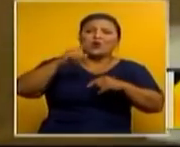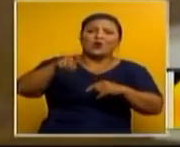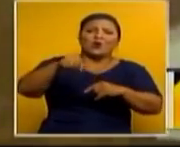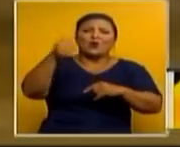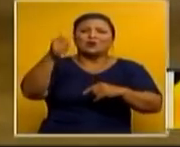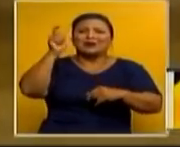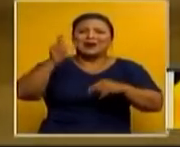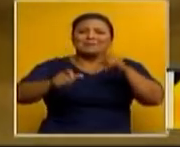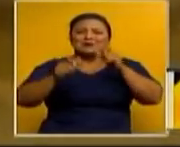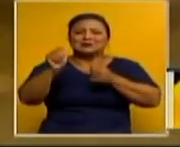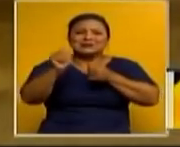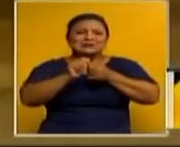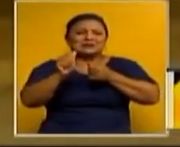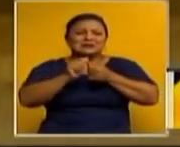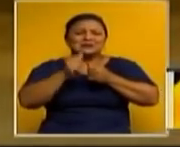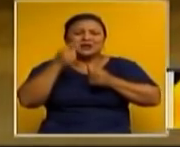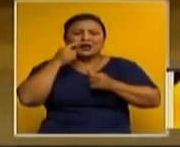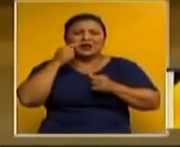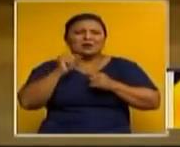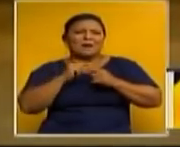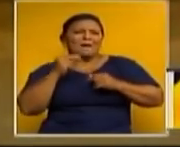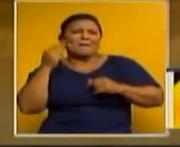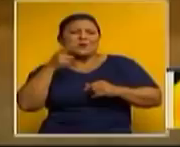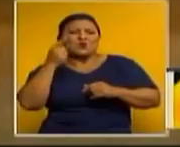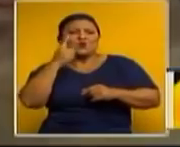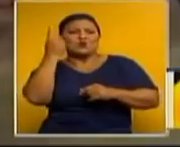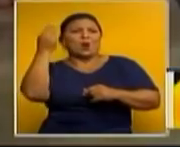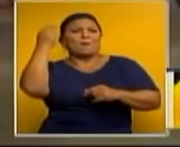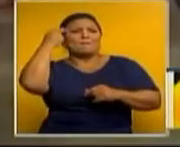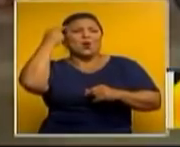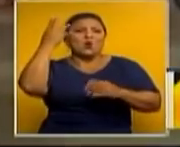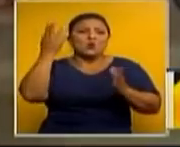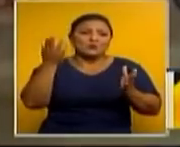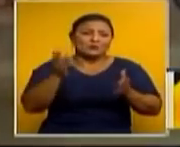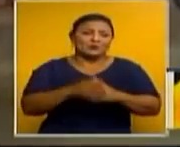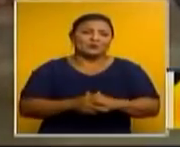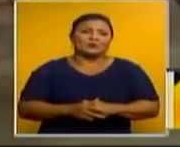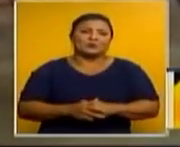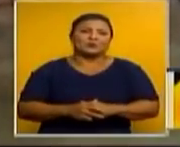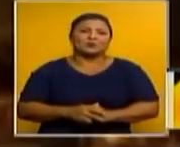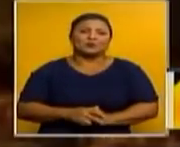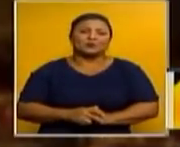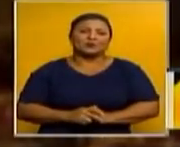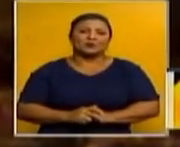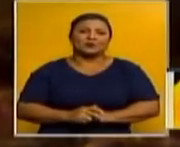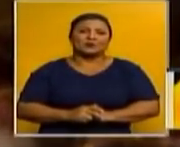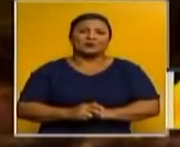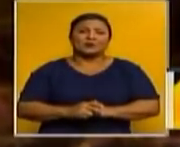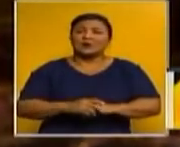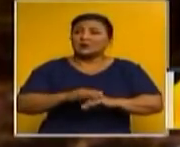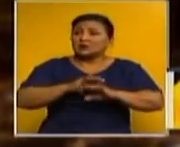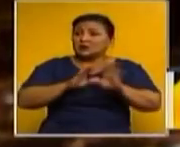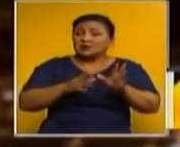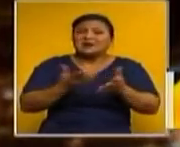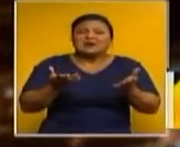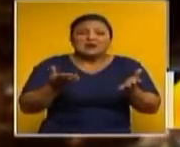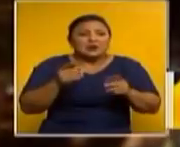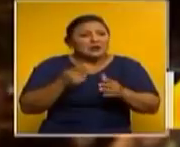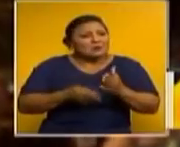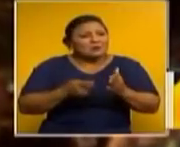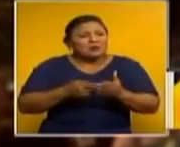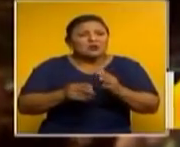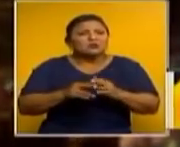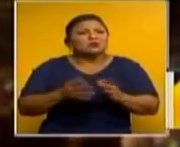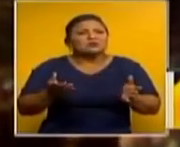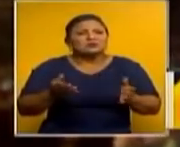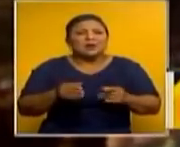estaba cerca del lugar recibió un balazo producto del ataque. Lo que se conoce es que el ciudadano había estado,